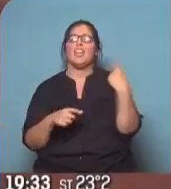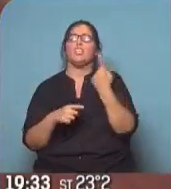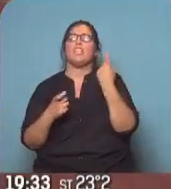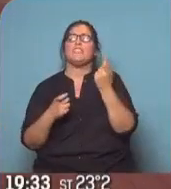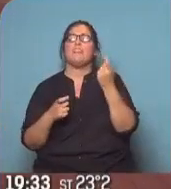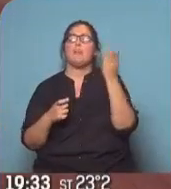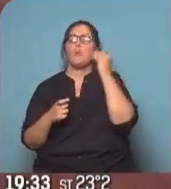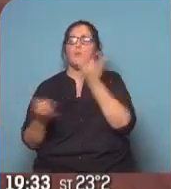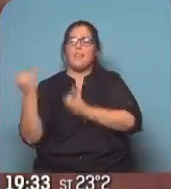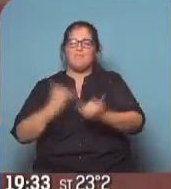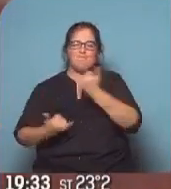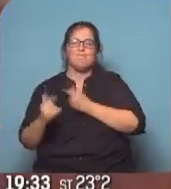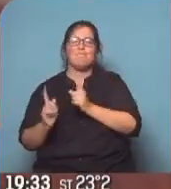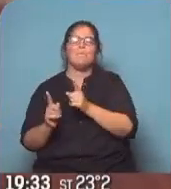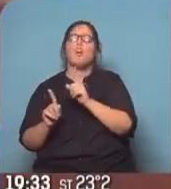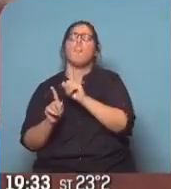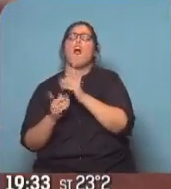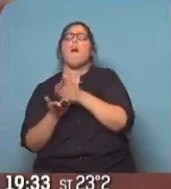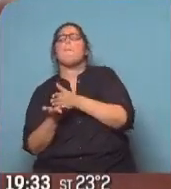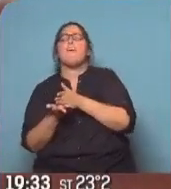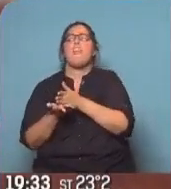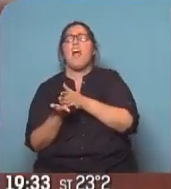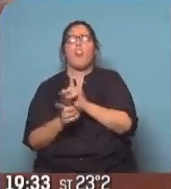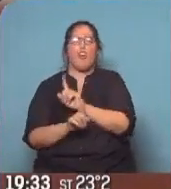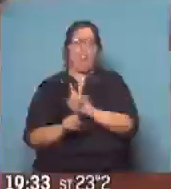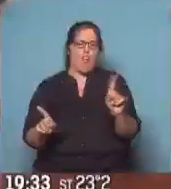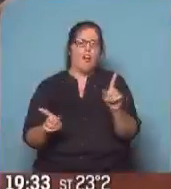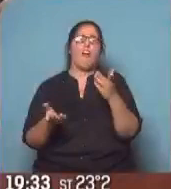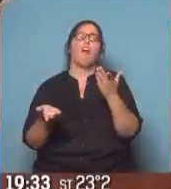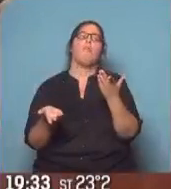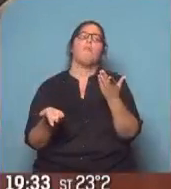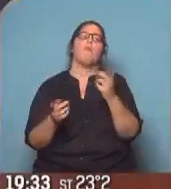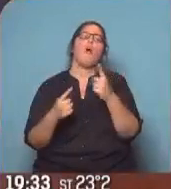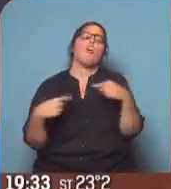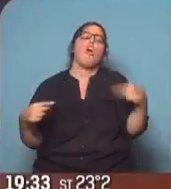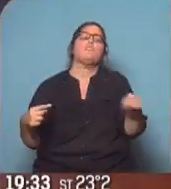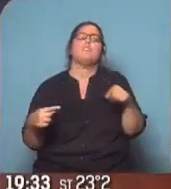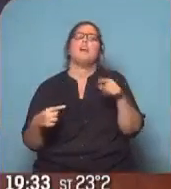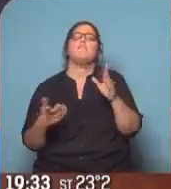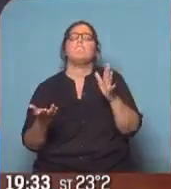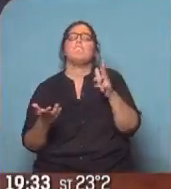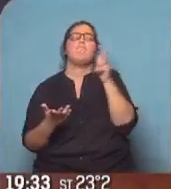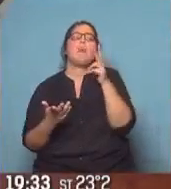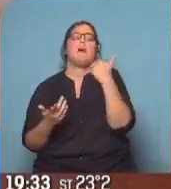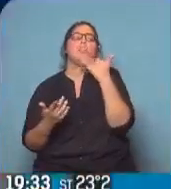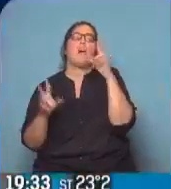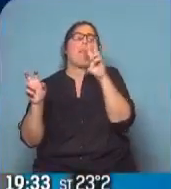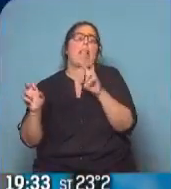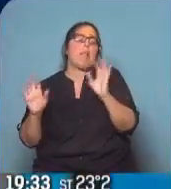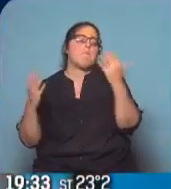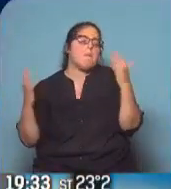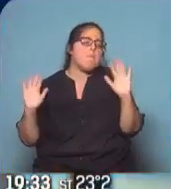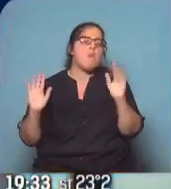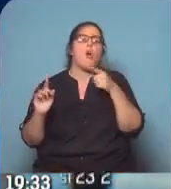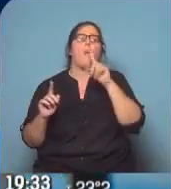su palabra no de mediadores o de cosas que a veces hacen que yo creo que el papá no está ni enterado y que a veces